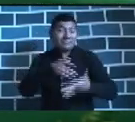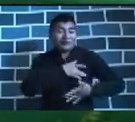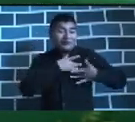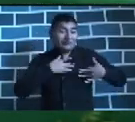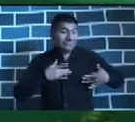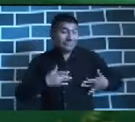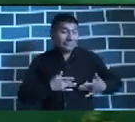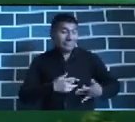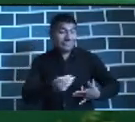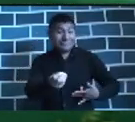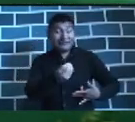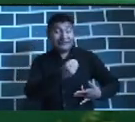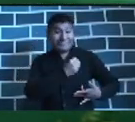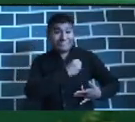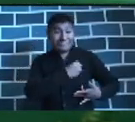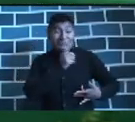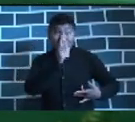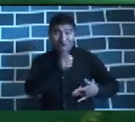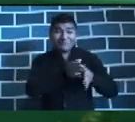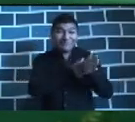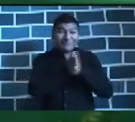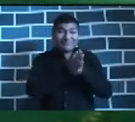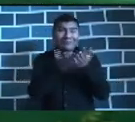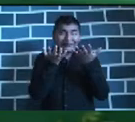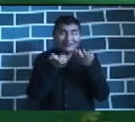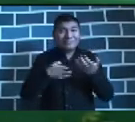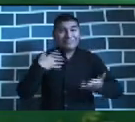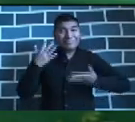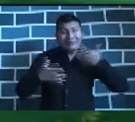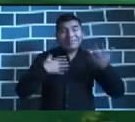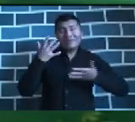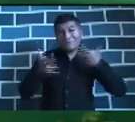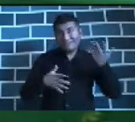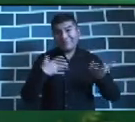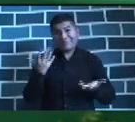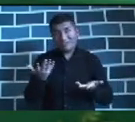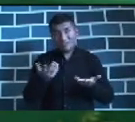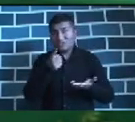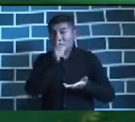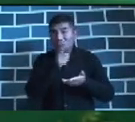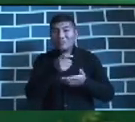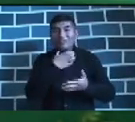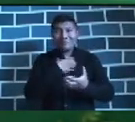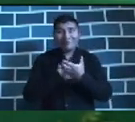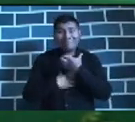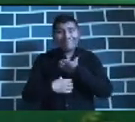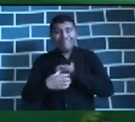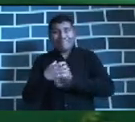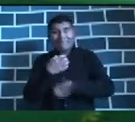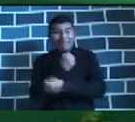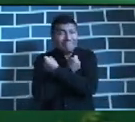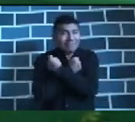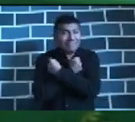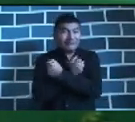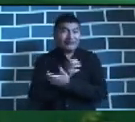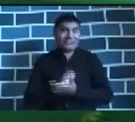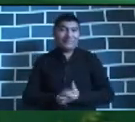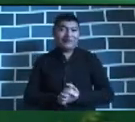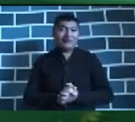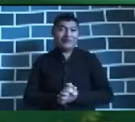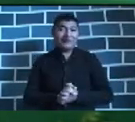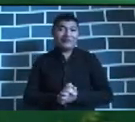ser humano un deseo de felicidad un deseo de amor